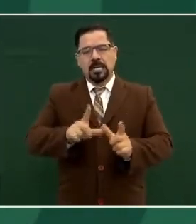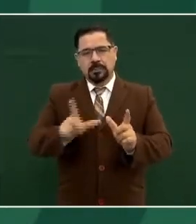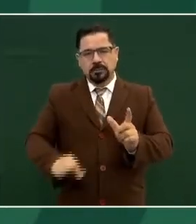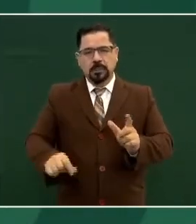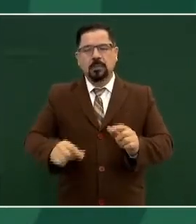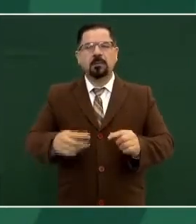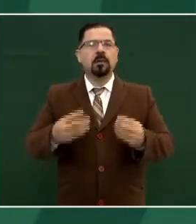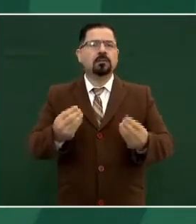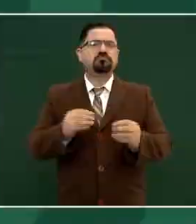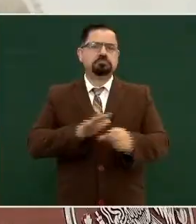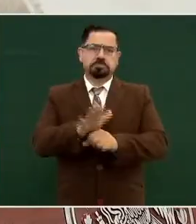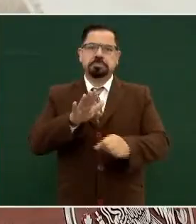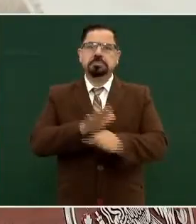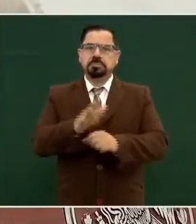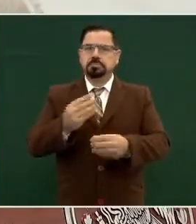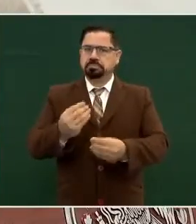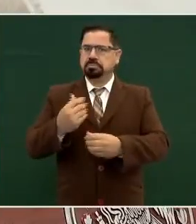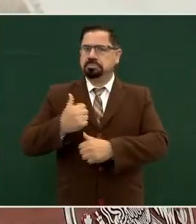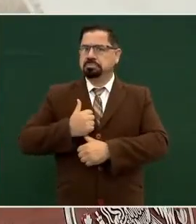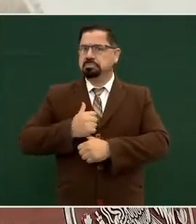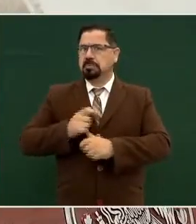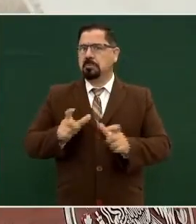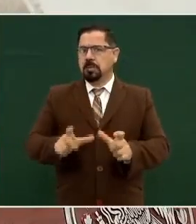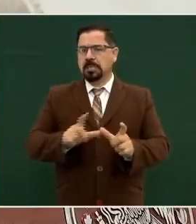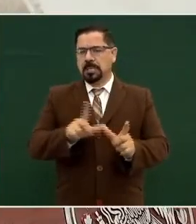elementos suficientes,